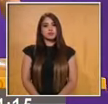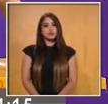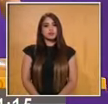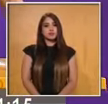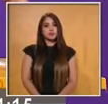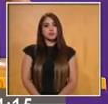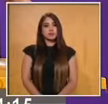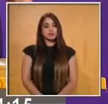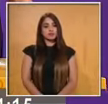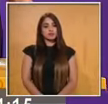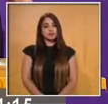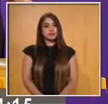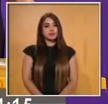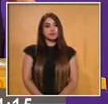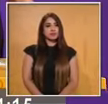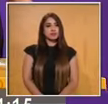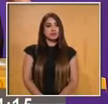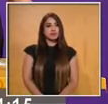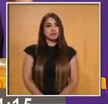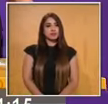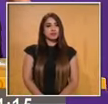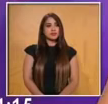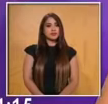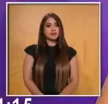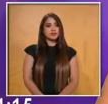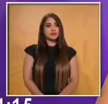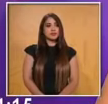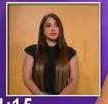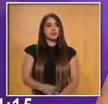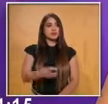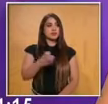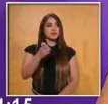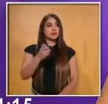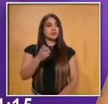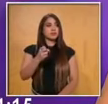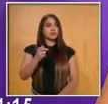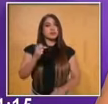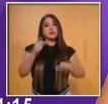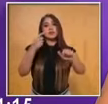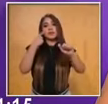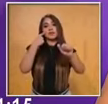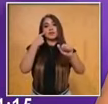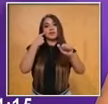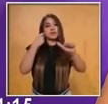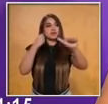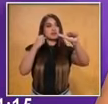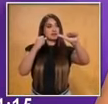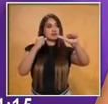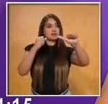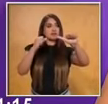es. Aquí es donde viene lo interesante, porque vamos a hacer el cambio, ¿ok?